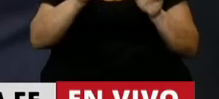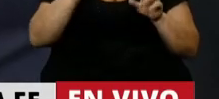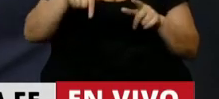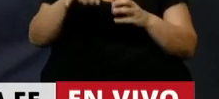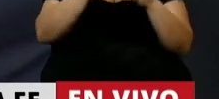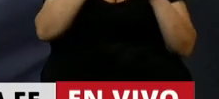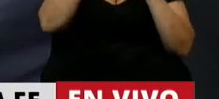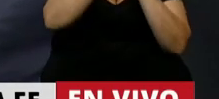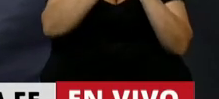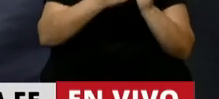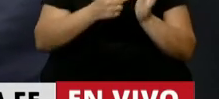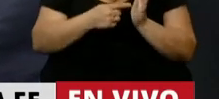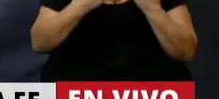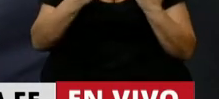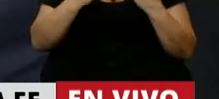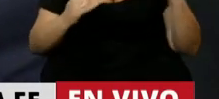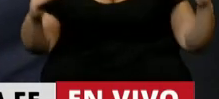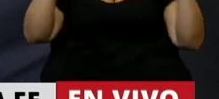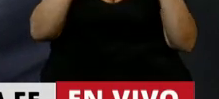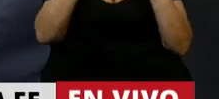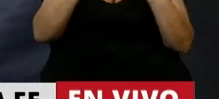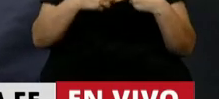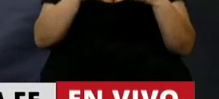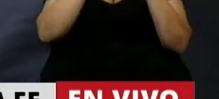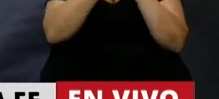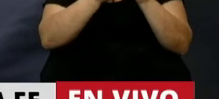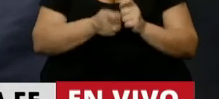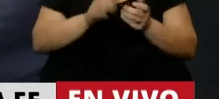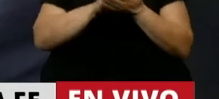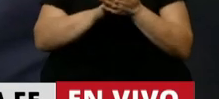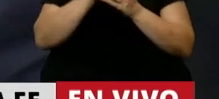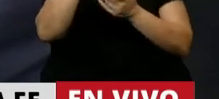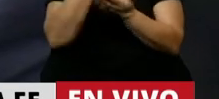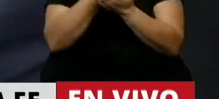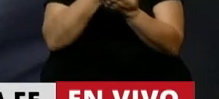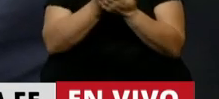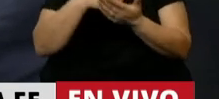en el debate en particular podamos equilibrar este proyecto en base a alguna de las